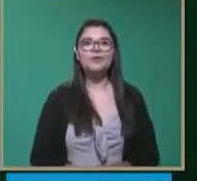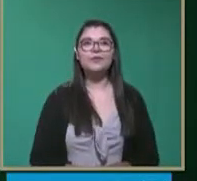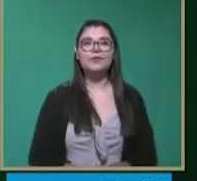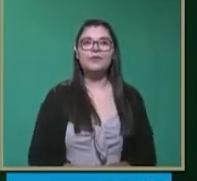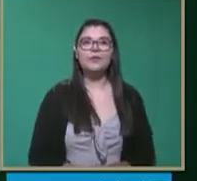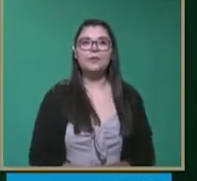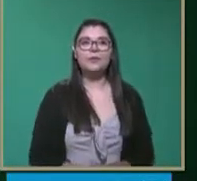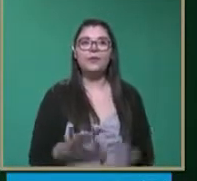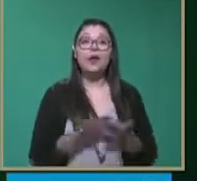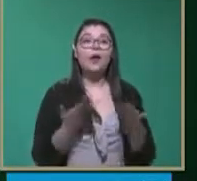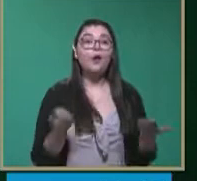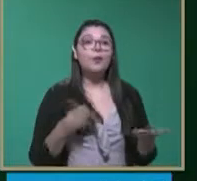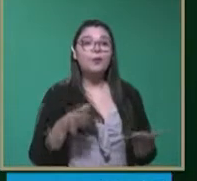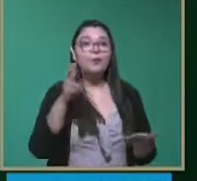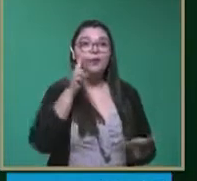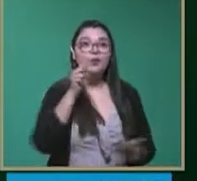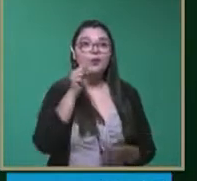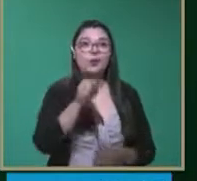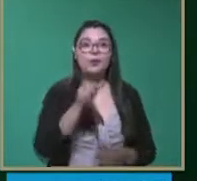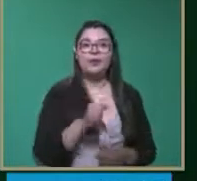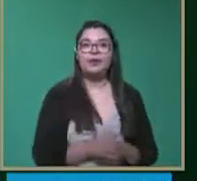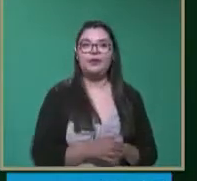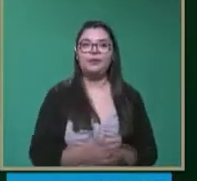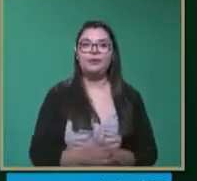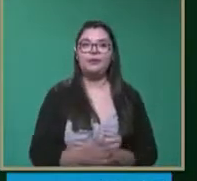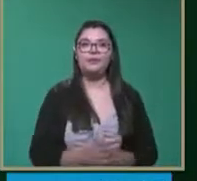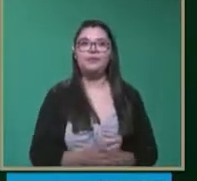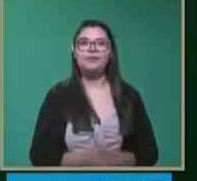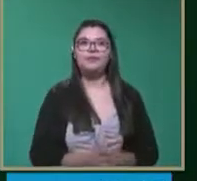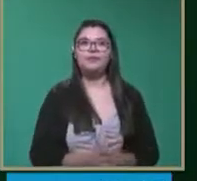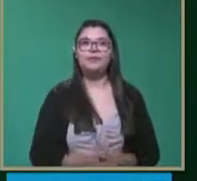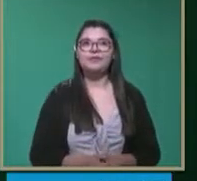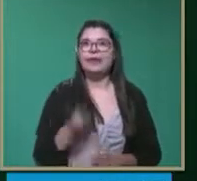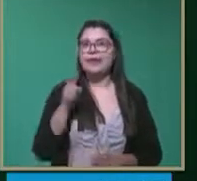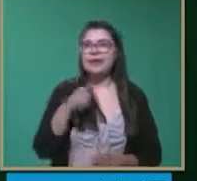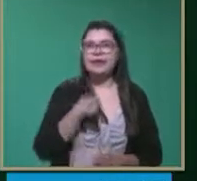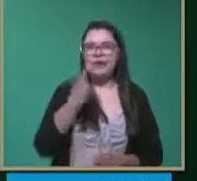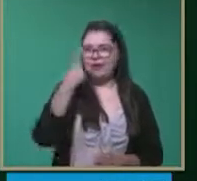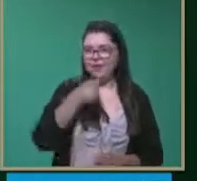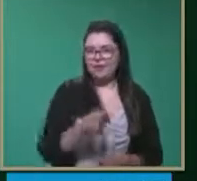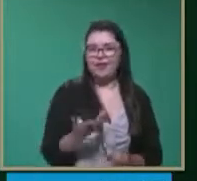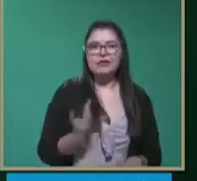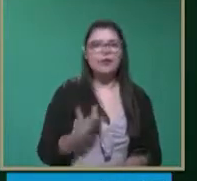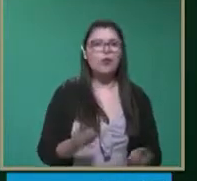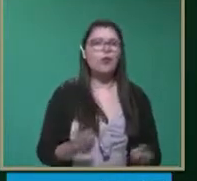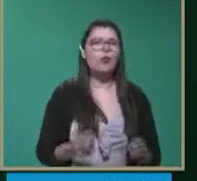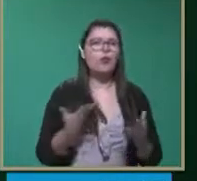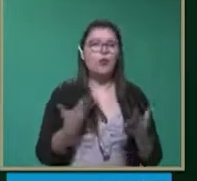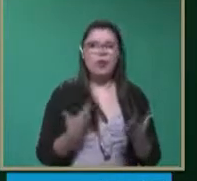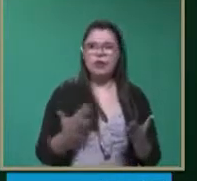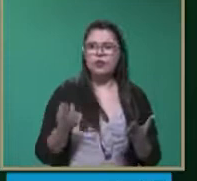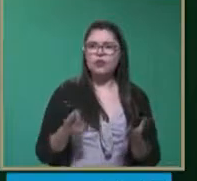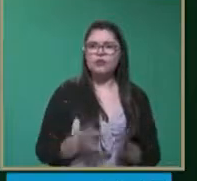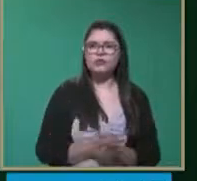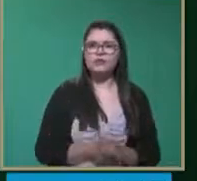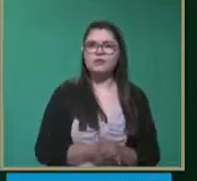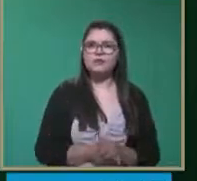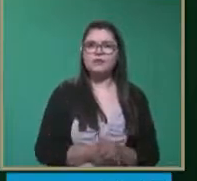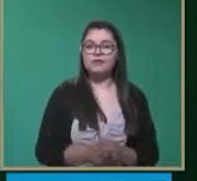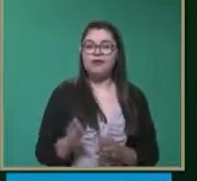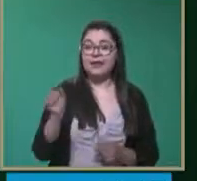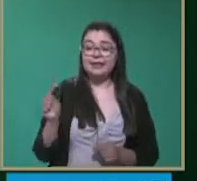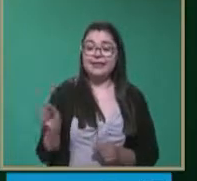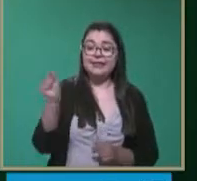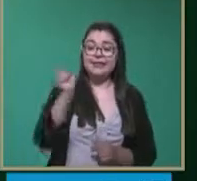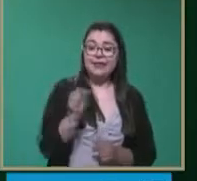la siguiente representación. Es algo muy similar. ¿Cuántos saltos tiene que dar la rana para